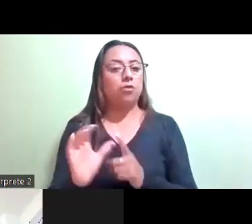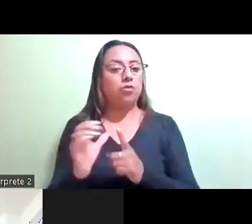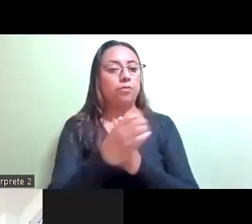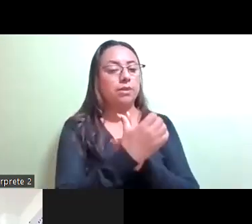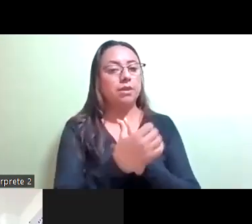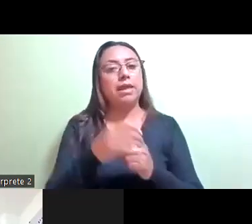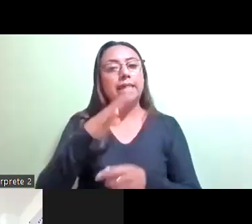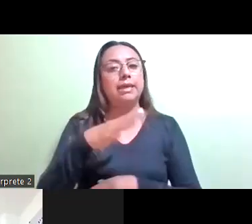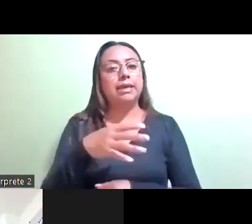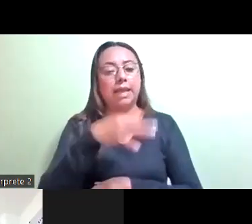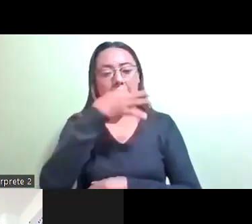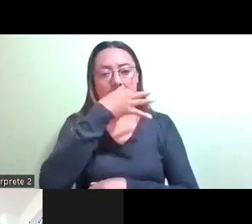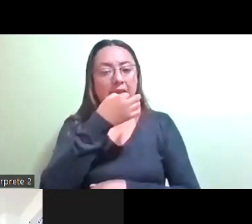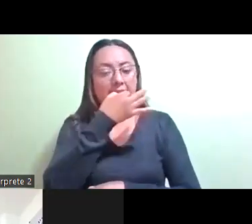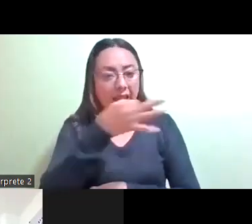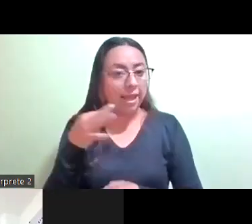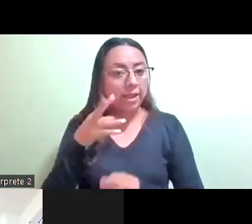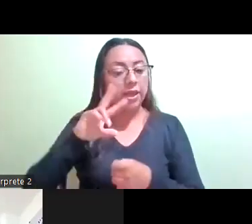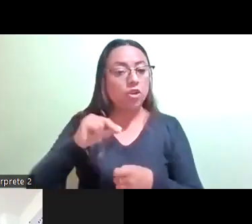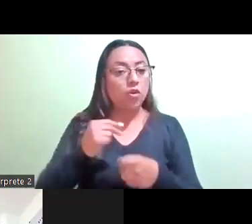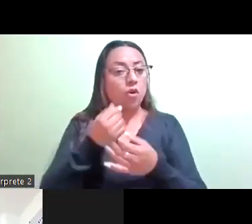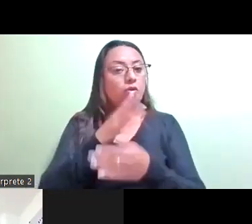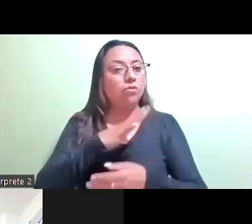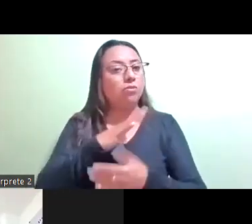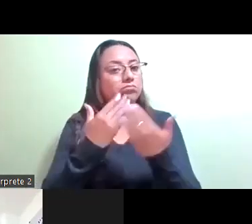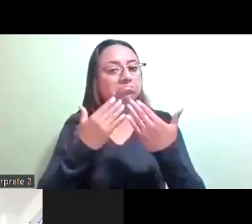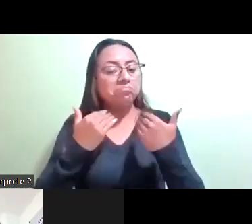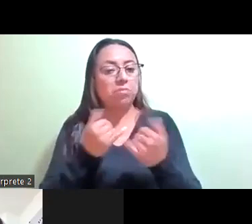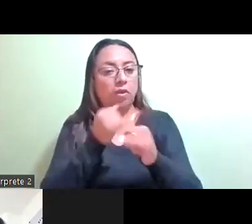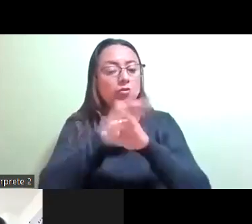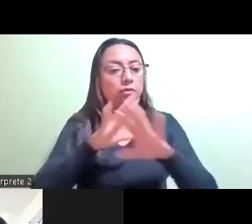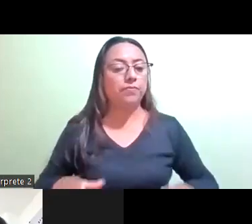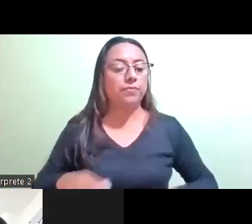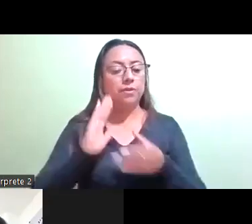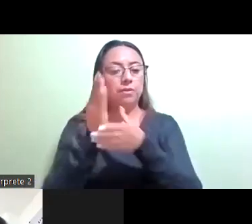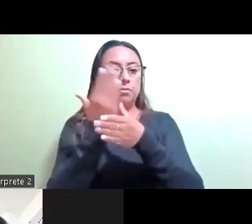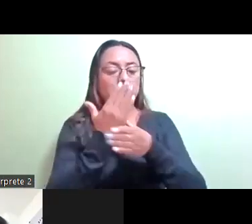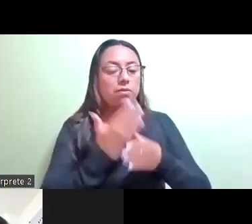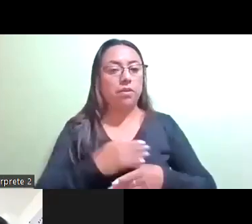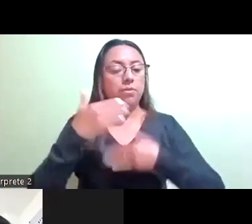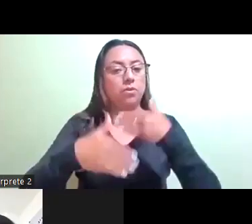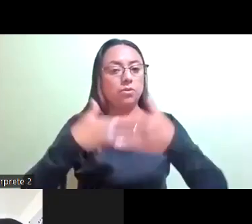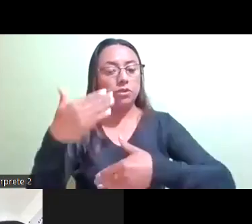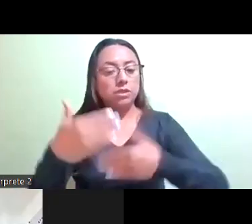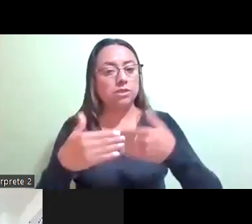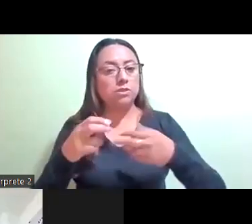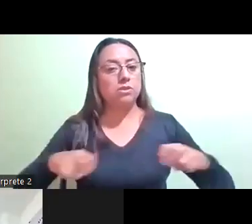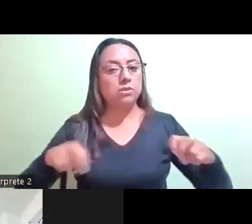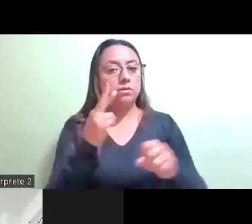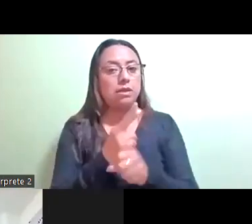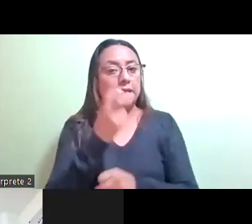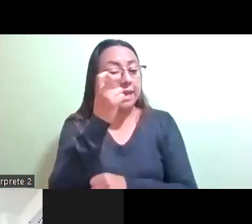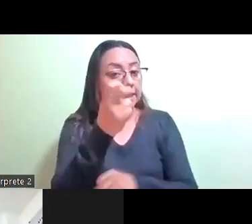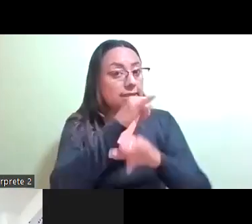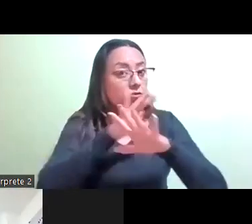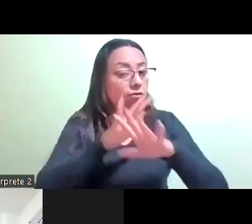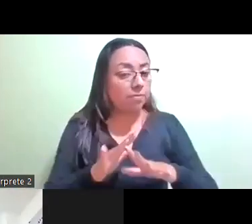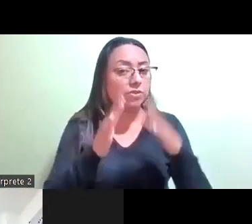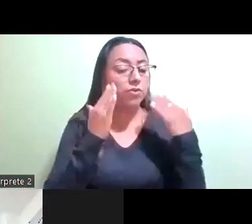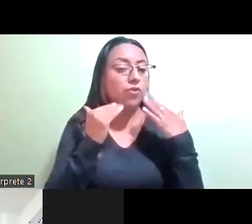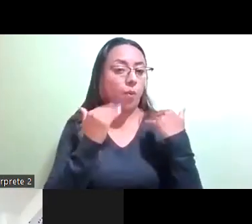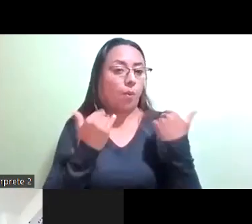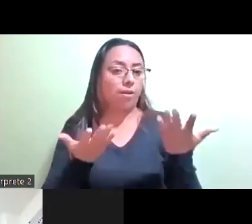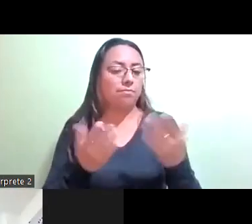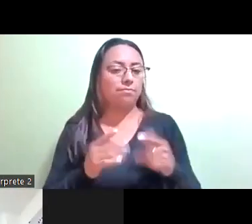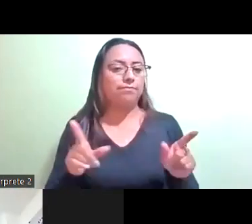información requerida, toda vez que derivado de una búsqueda en el Archivo Histórico de Proceso Parlamentario no se localizó la información e interés del solicitante.